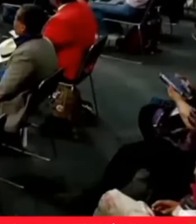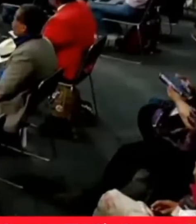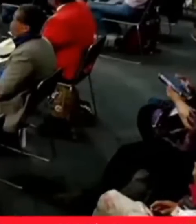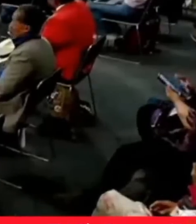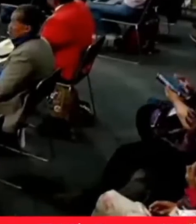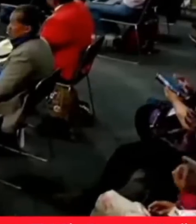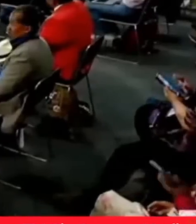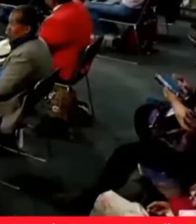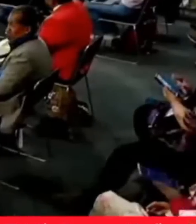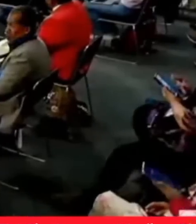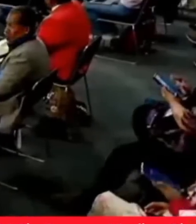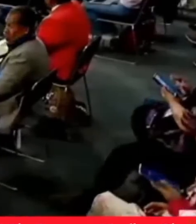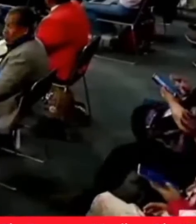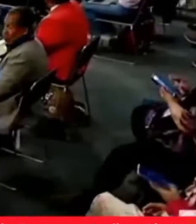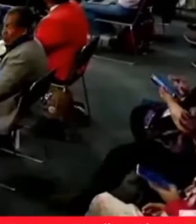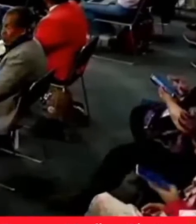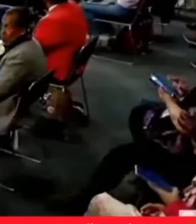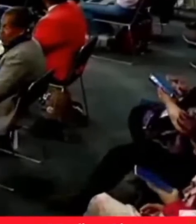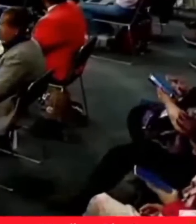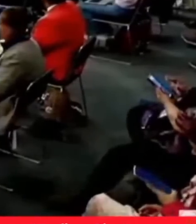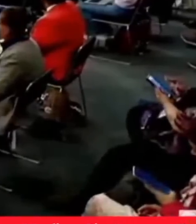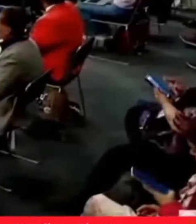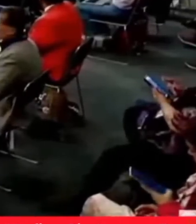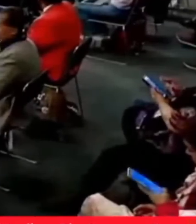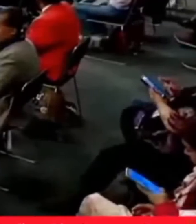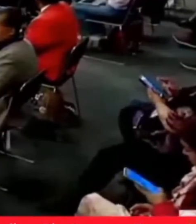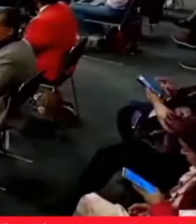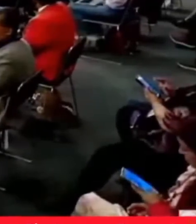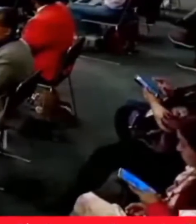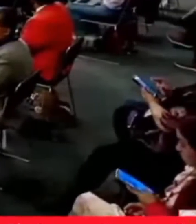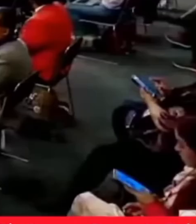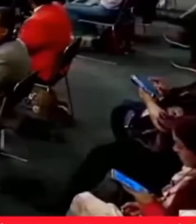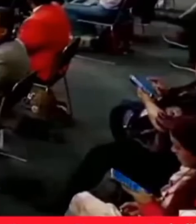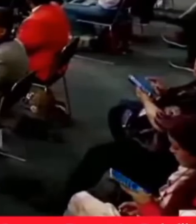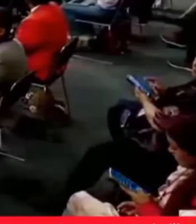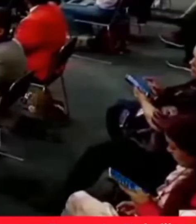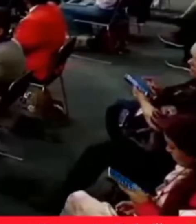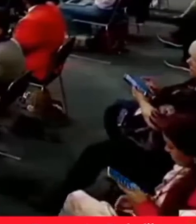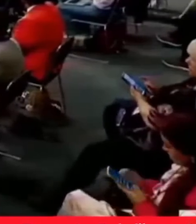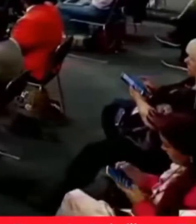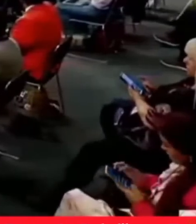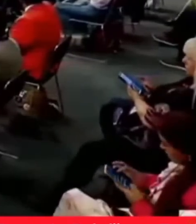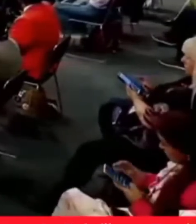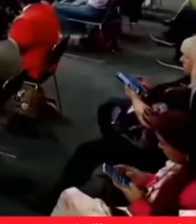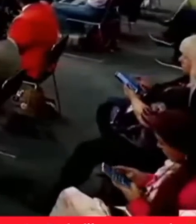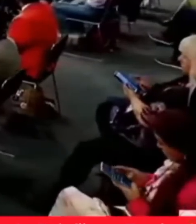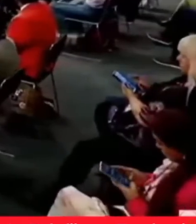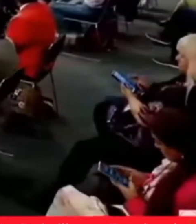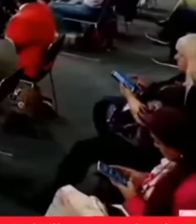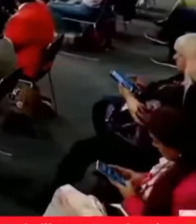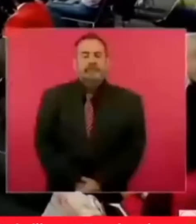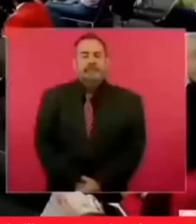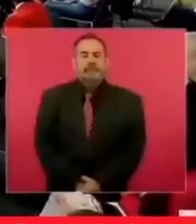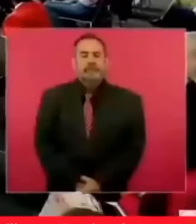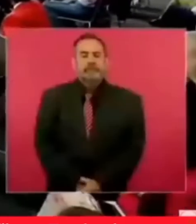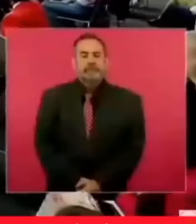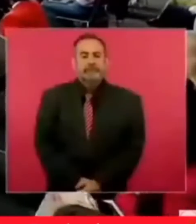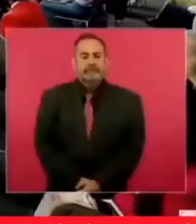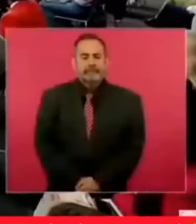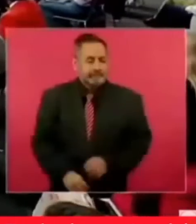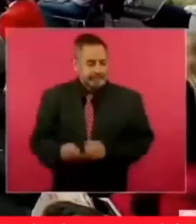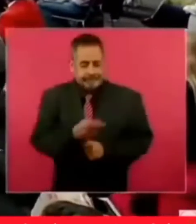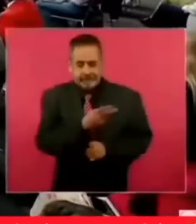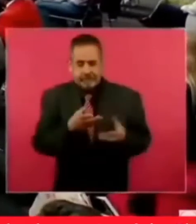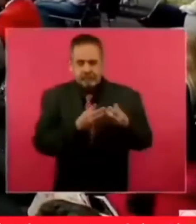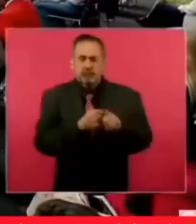Valentín Díez Morodo, estos dos empresarios que además se reúnen con usted, presidente, y que dicen que van a trabajar por México y que están unidos